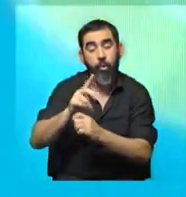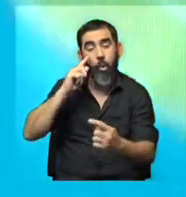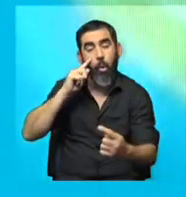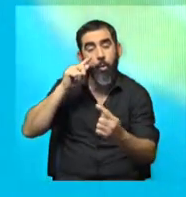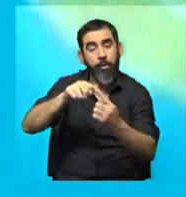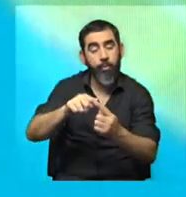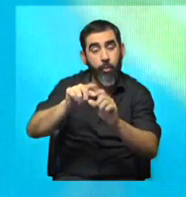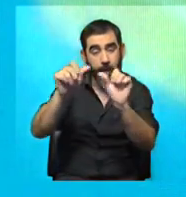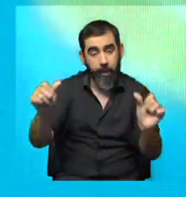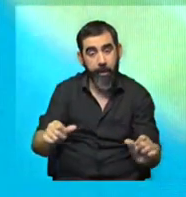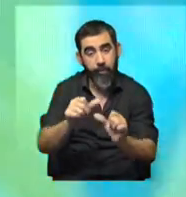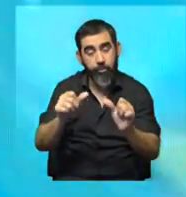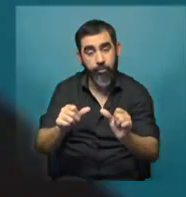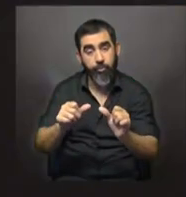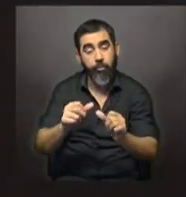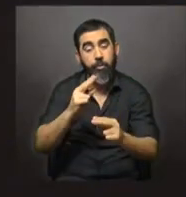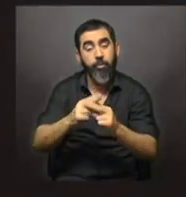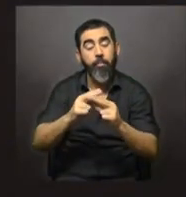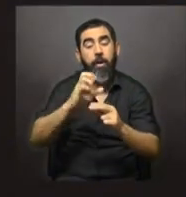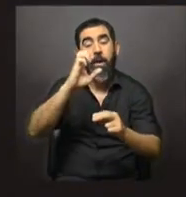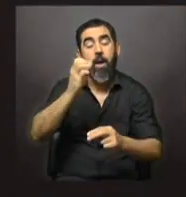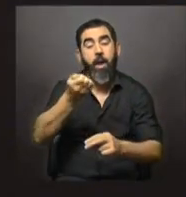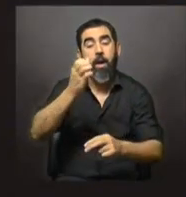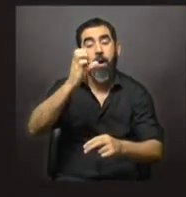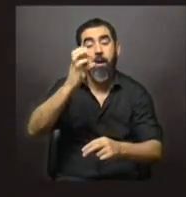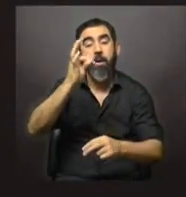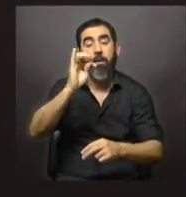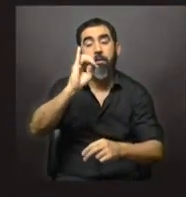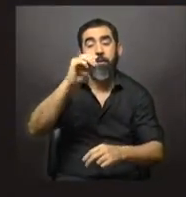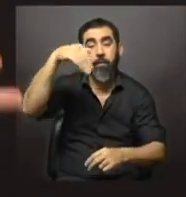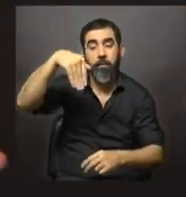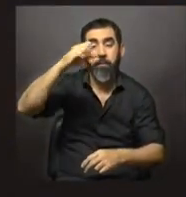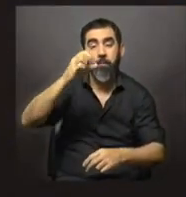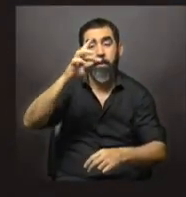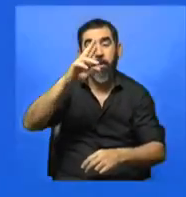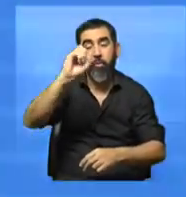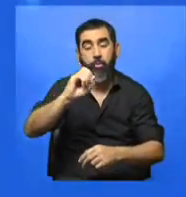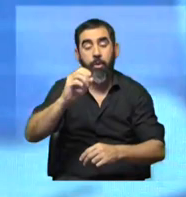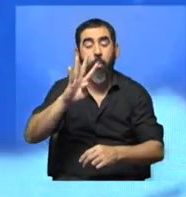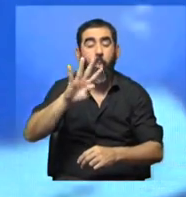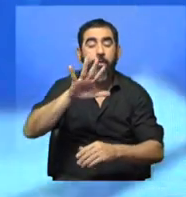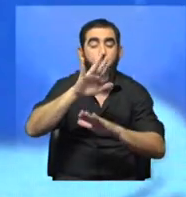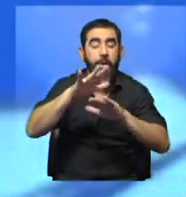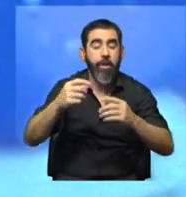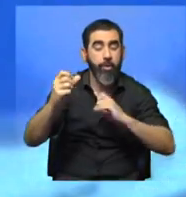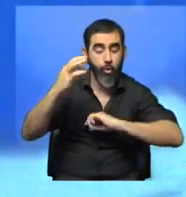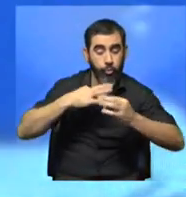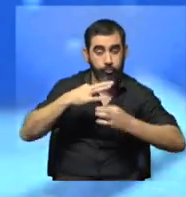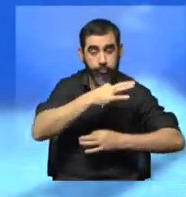tomadas con unos dispositivos que se llaman actímetros, con los que equipamos a un grupo de 45 niños y